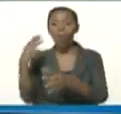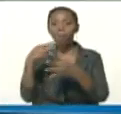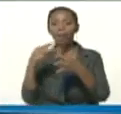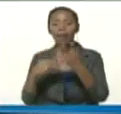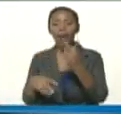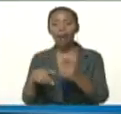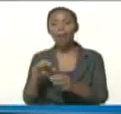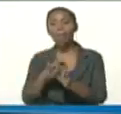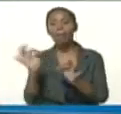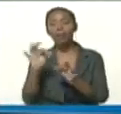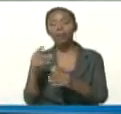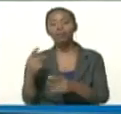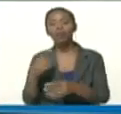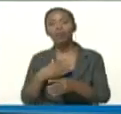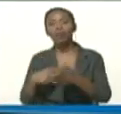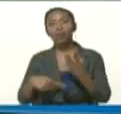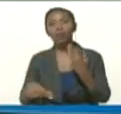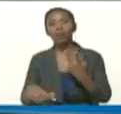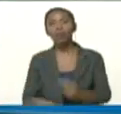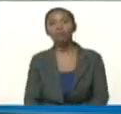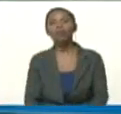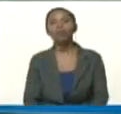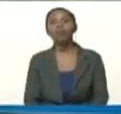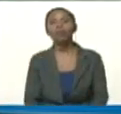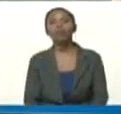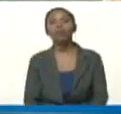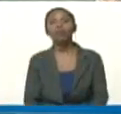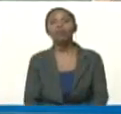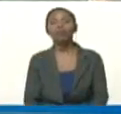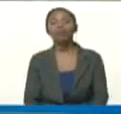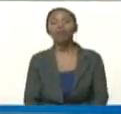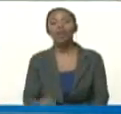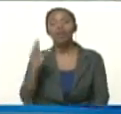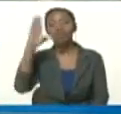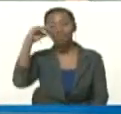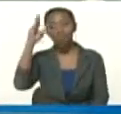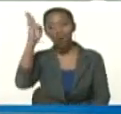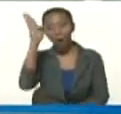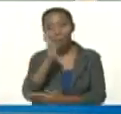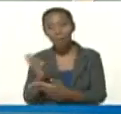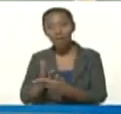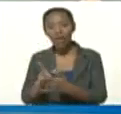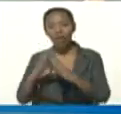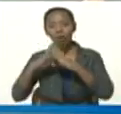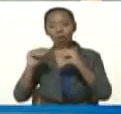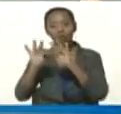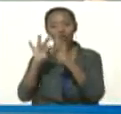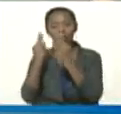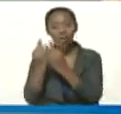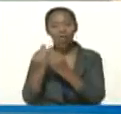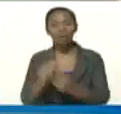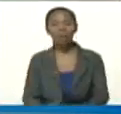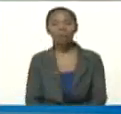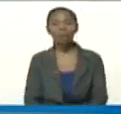y me lo pagan en petro. Así es, que Dios los bendiga. A toda la familia.